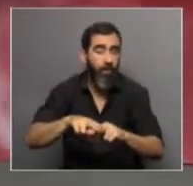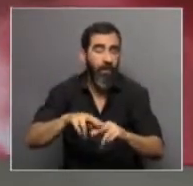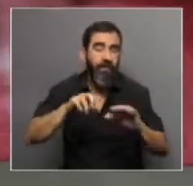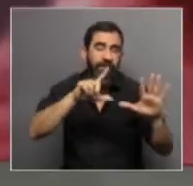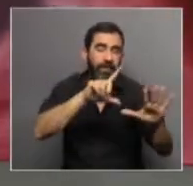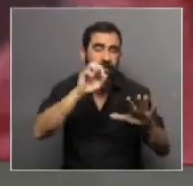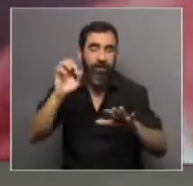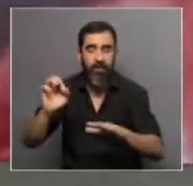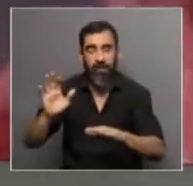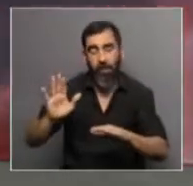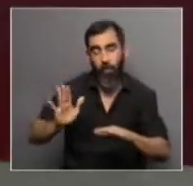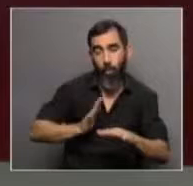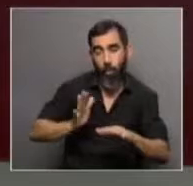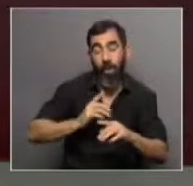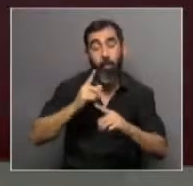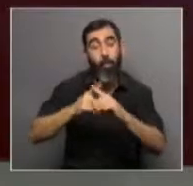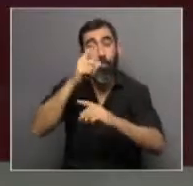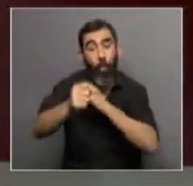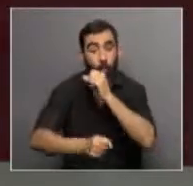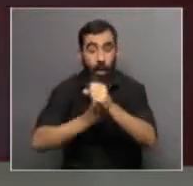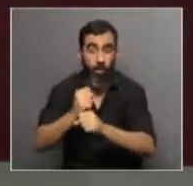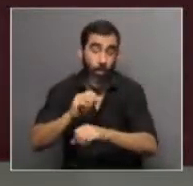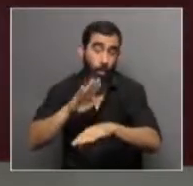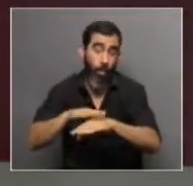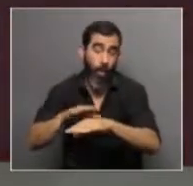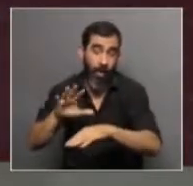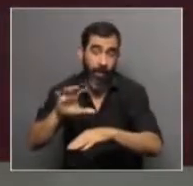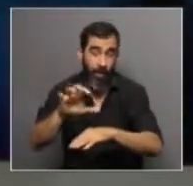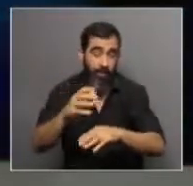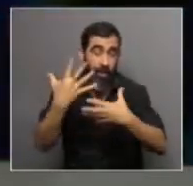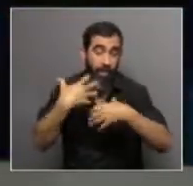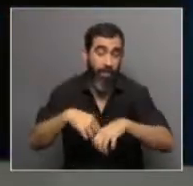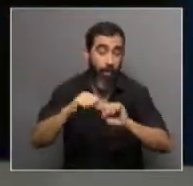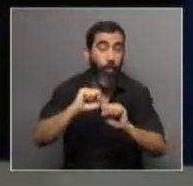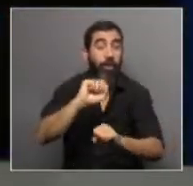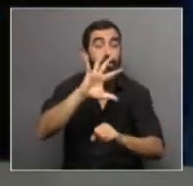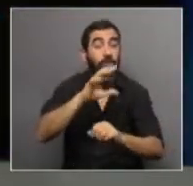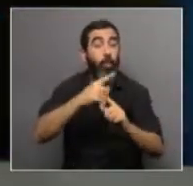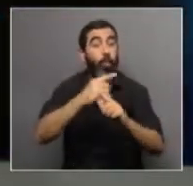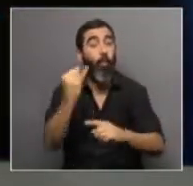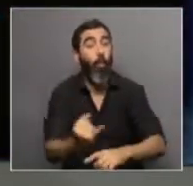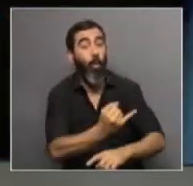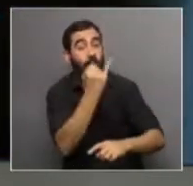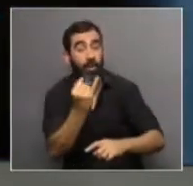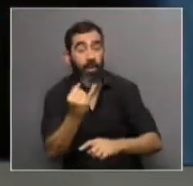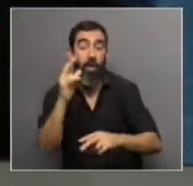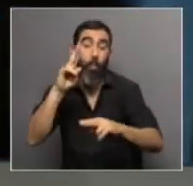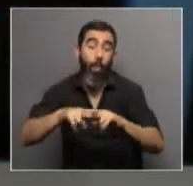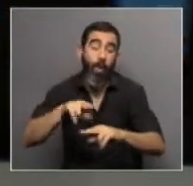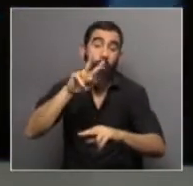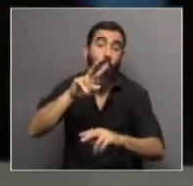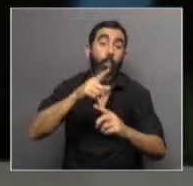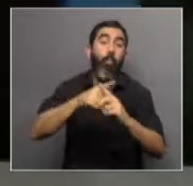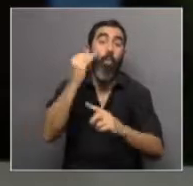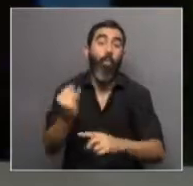unas 700 personas por año. Es decir, se diagnostican 5 casos por día y hay 2 fallecimientos